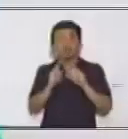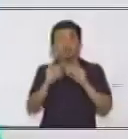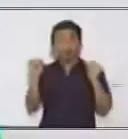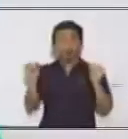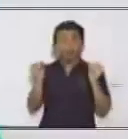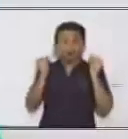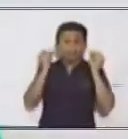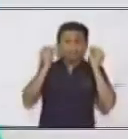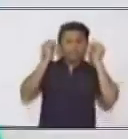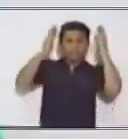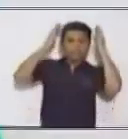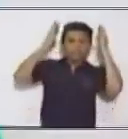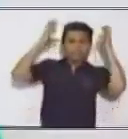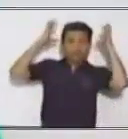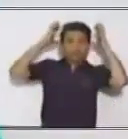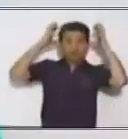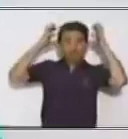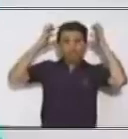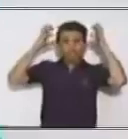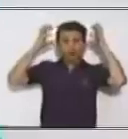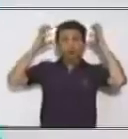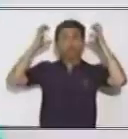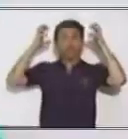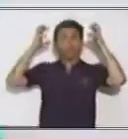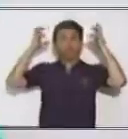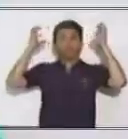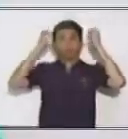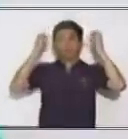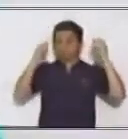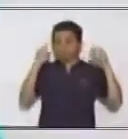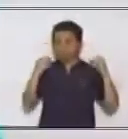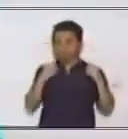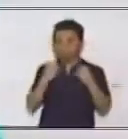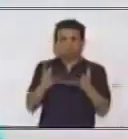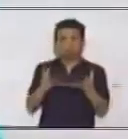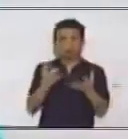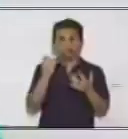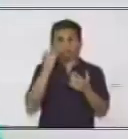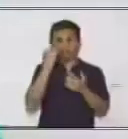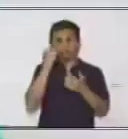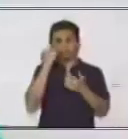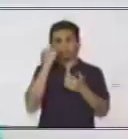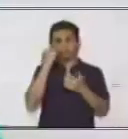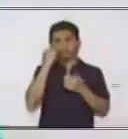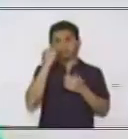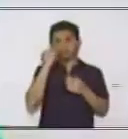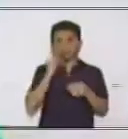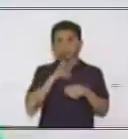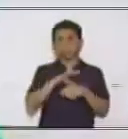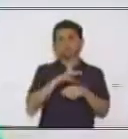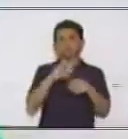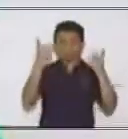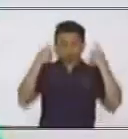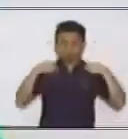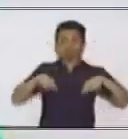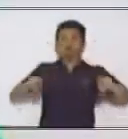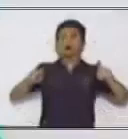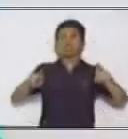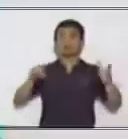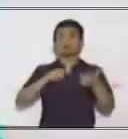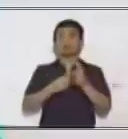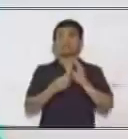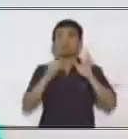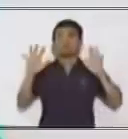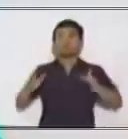cuenta que esos ejercicios no estaban programados. Y entonces él reacciona y emite señales con las cuales oxigena